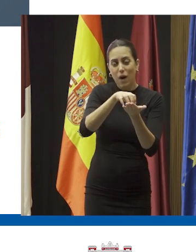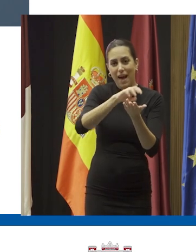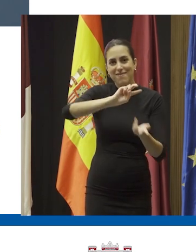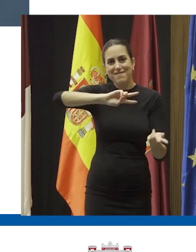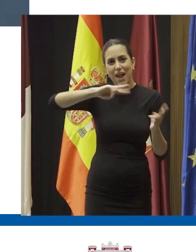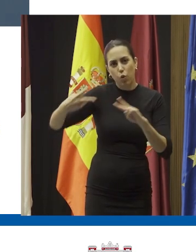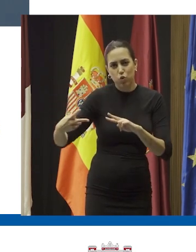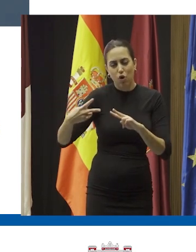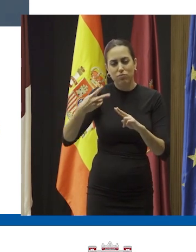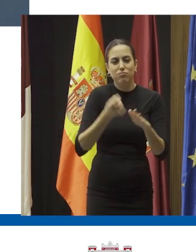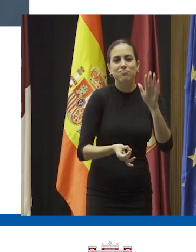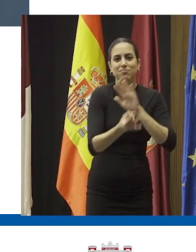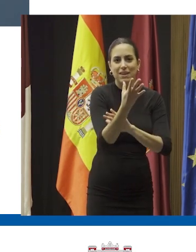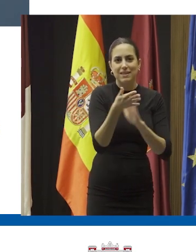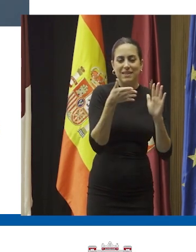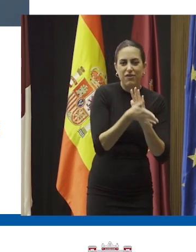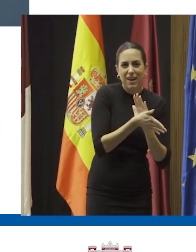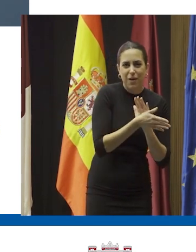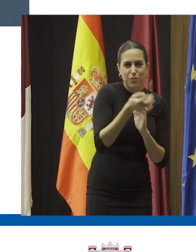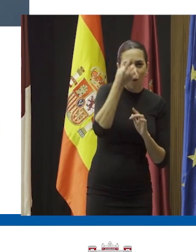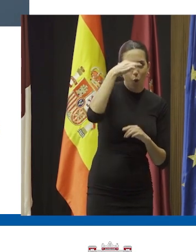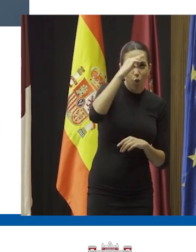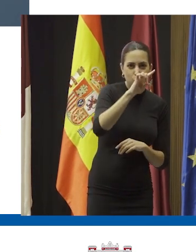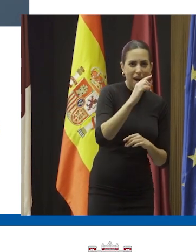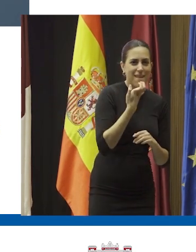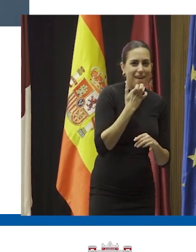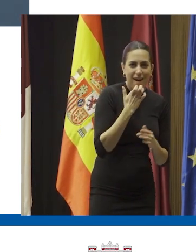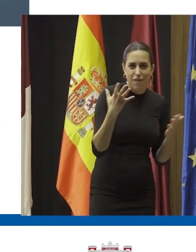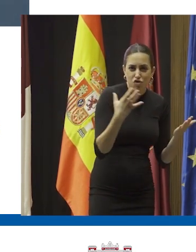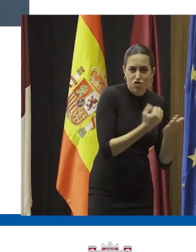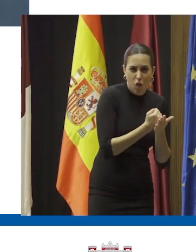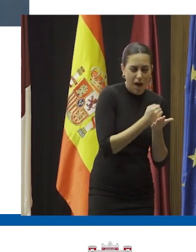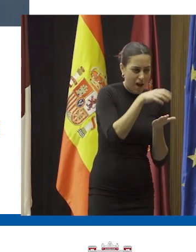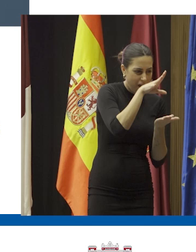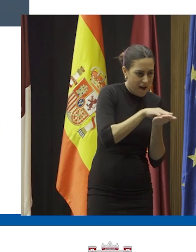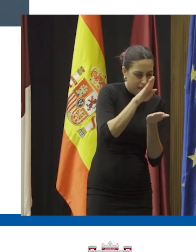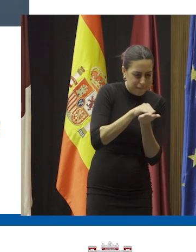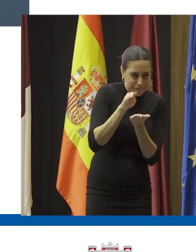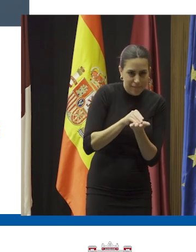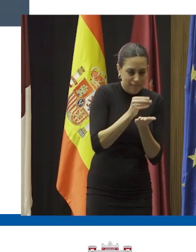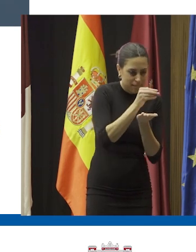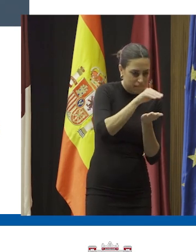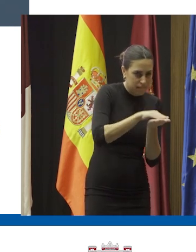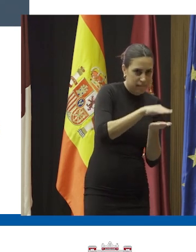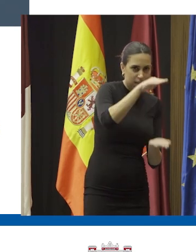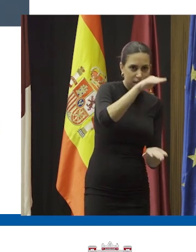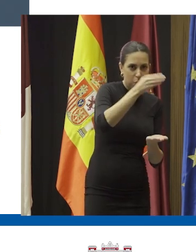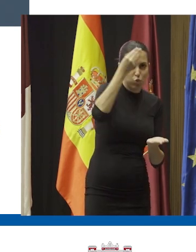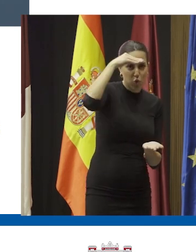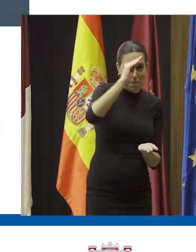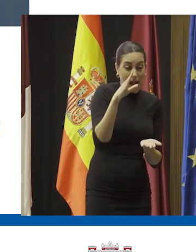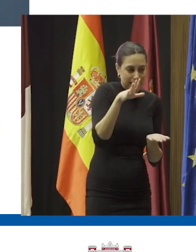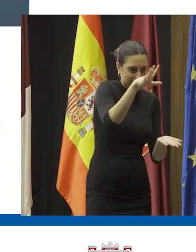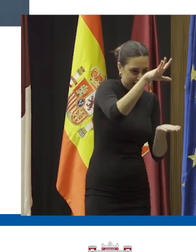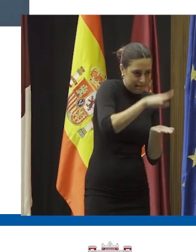griega recogida por los cultos árabes, musulmanes, esa cultura griega recogida por los musulmanes